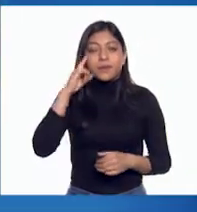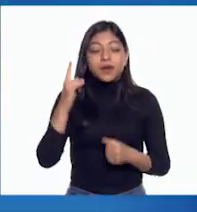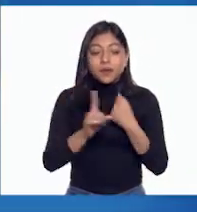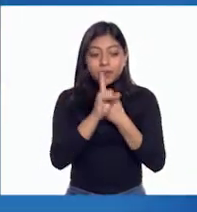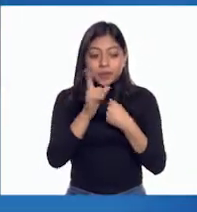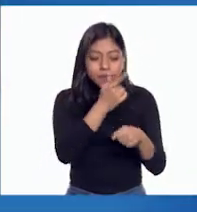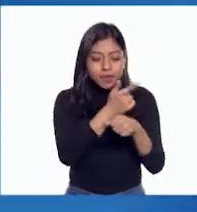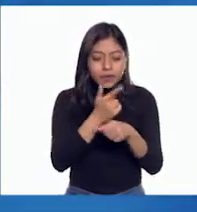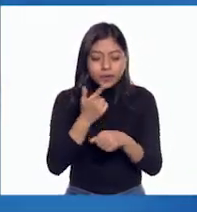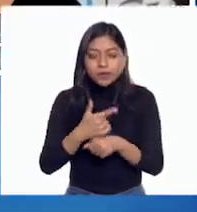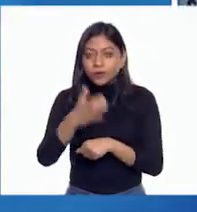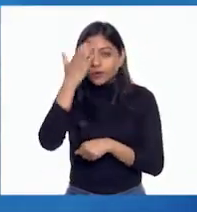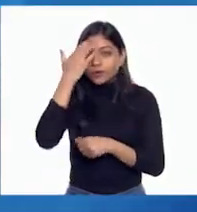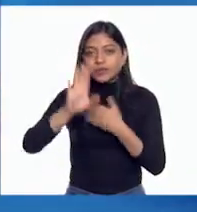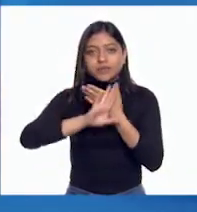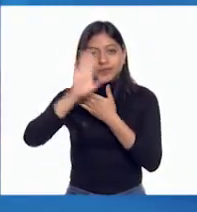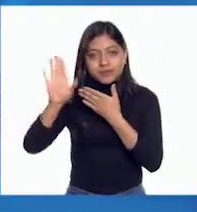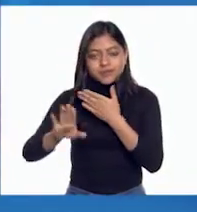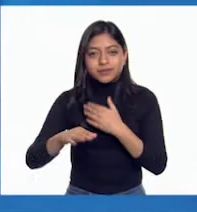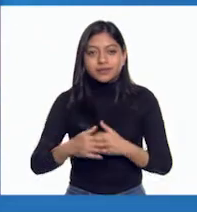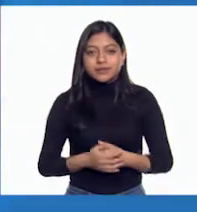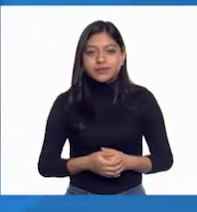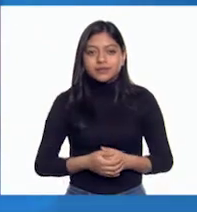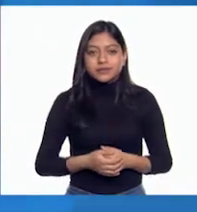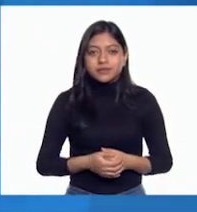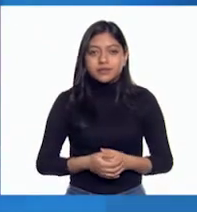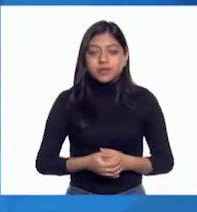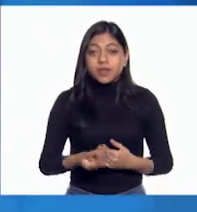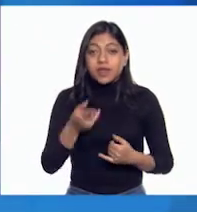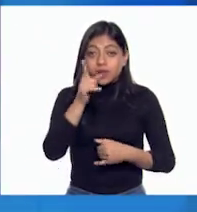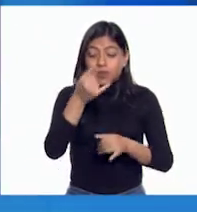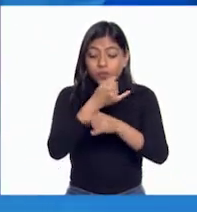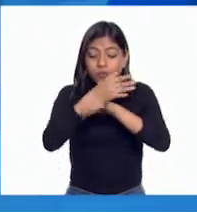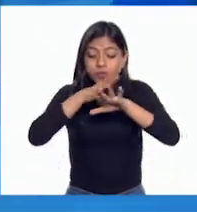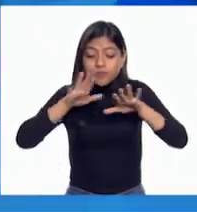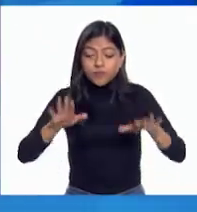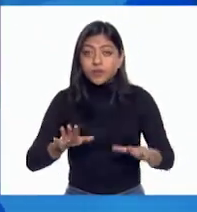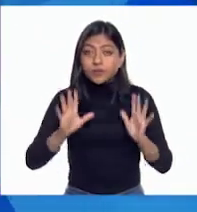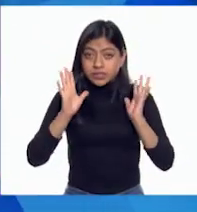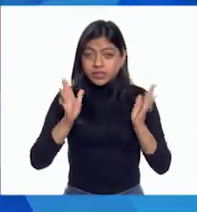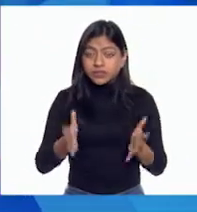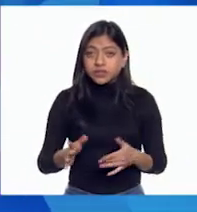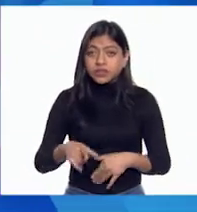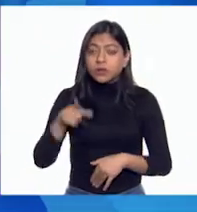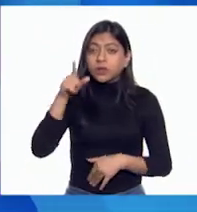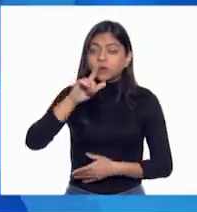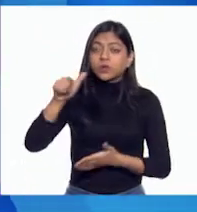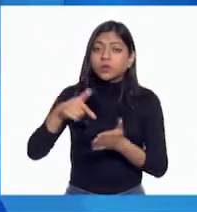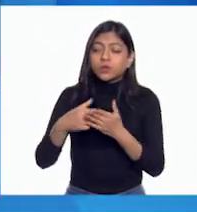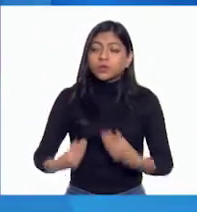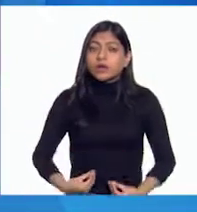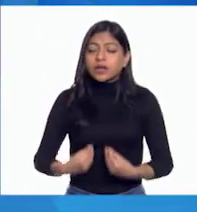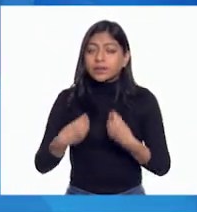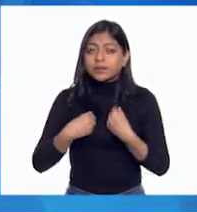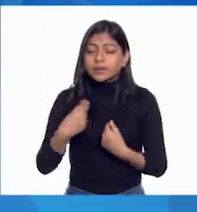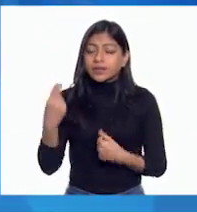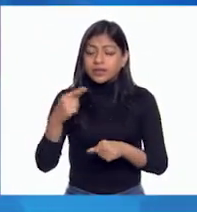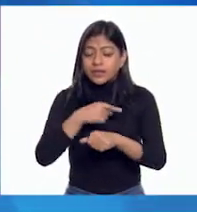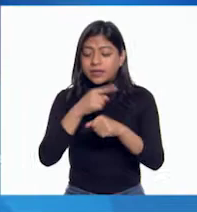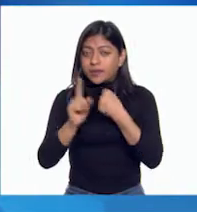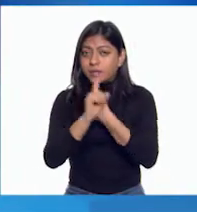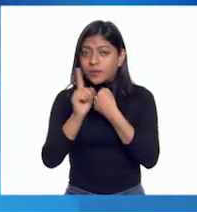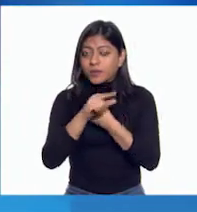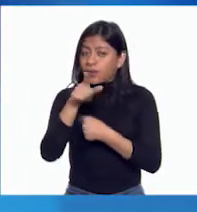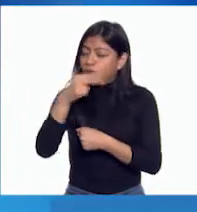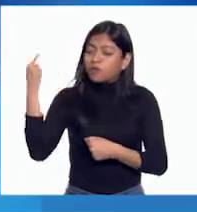y poderlos evitar. Con la información con la que cuentas, ¿cuál sería la problemática ambiental más urgente que se debe